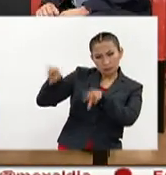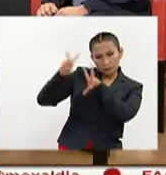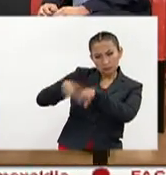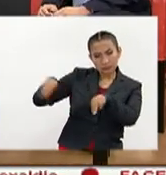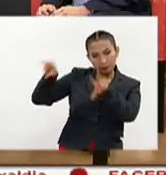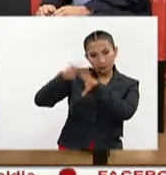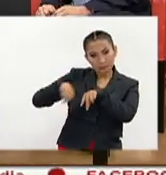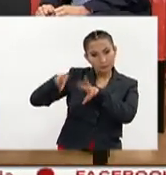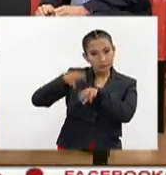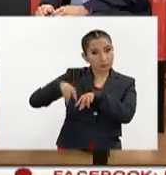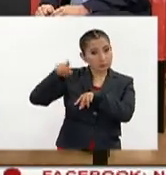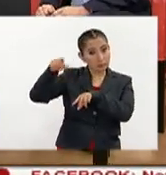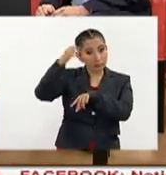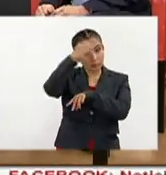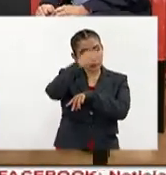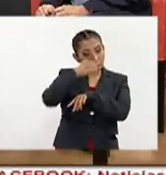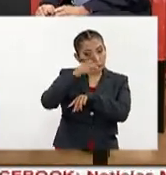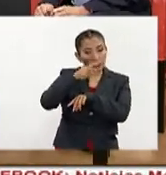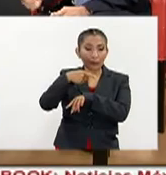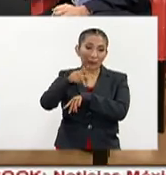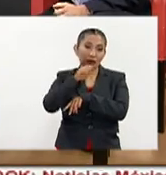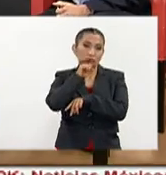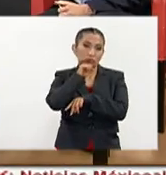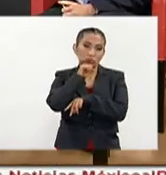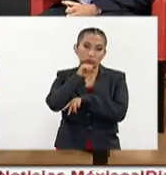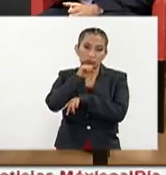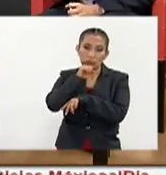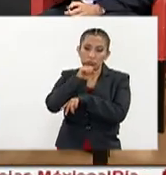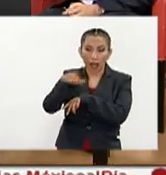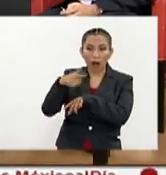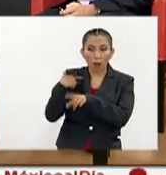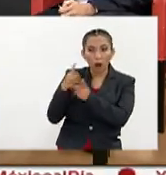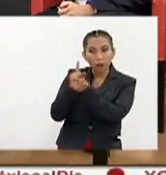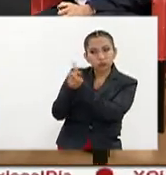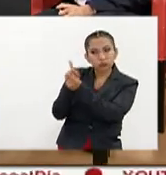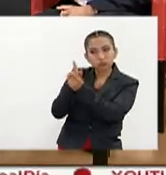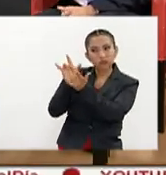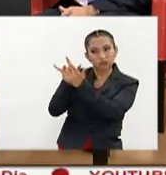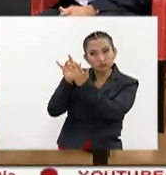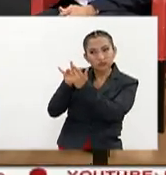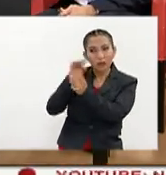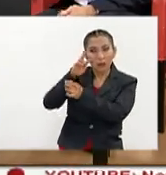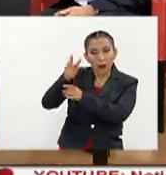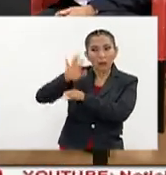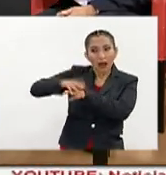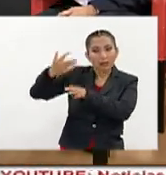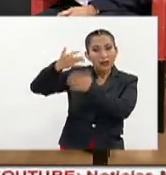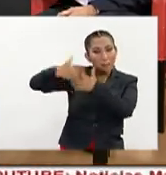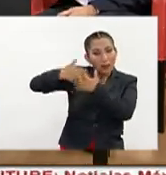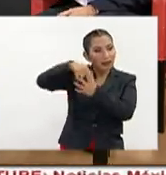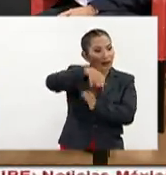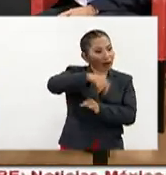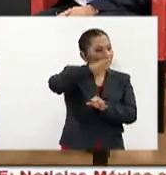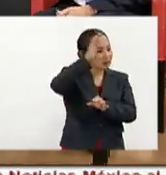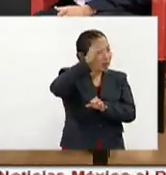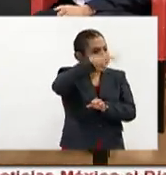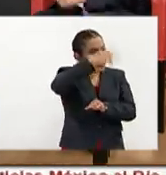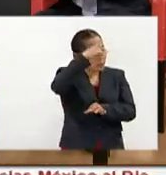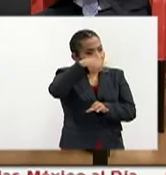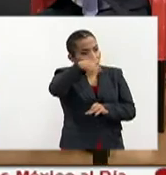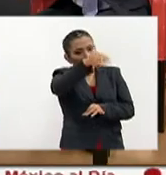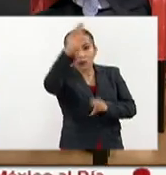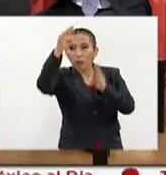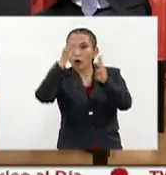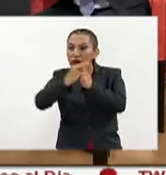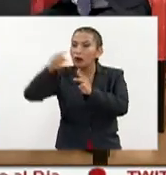además estudiada, pero también conviviendo con ellos. Cada vez vemos más empresas chinas en México y en todo el mundo,